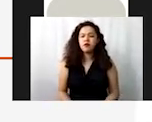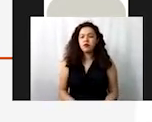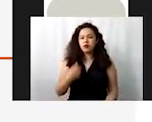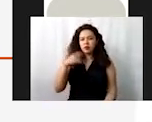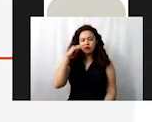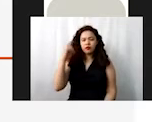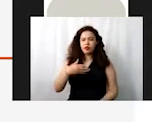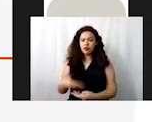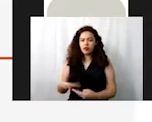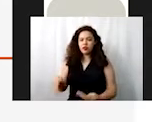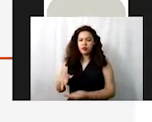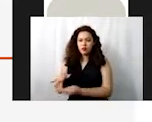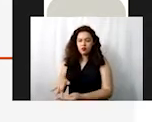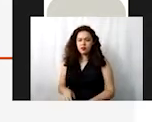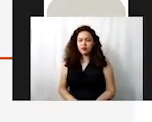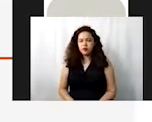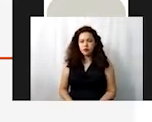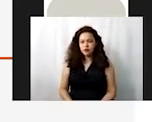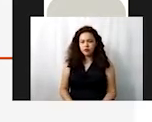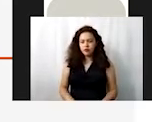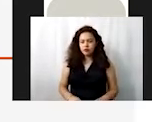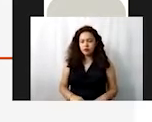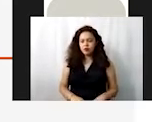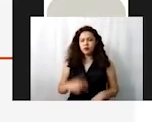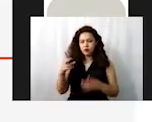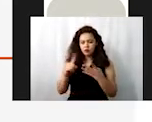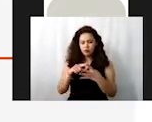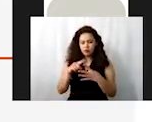en esto. Gracias. Dos preguntas, Cristina.